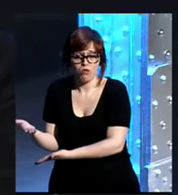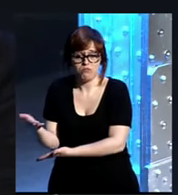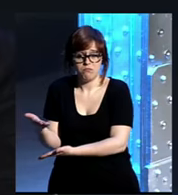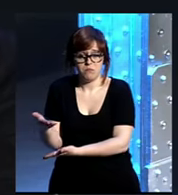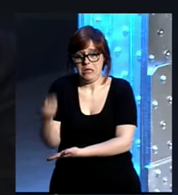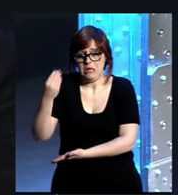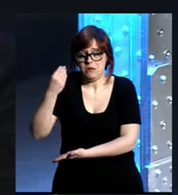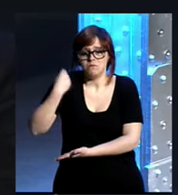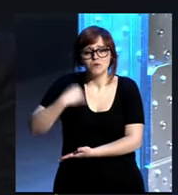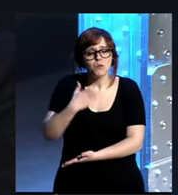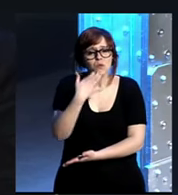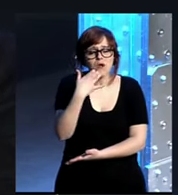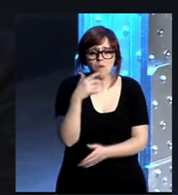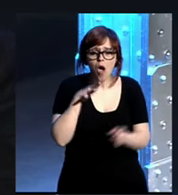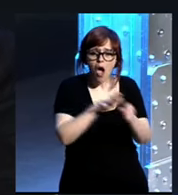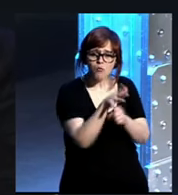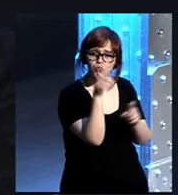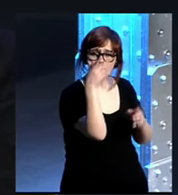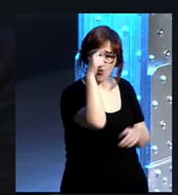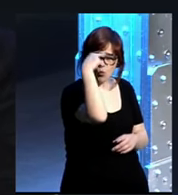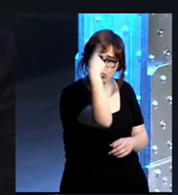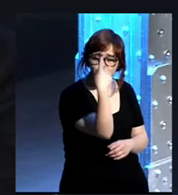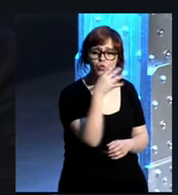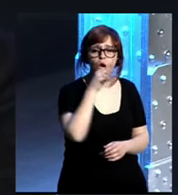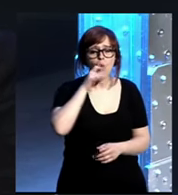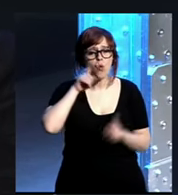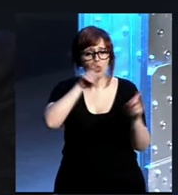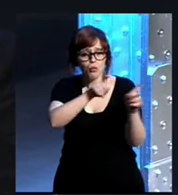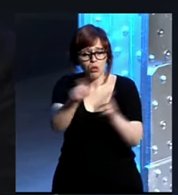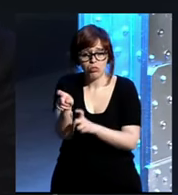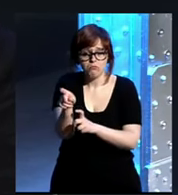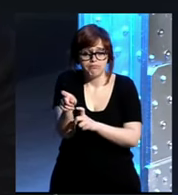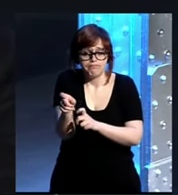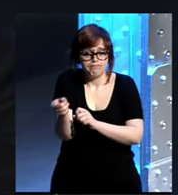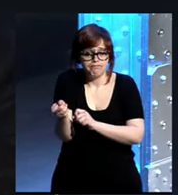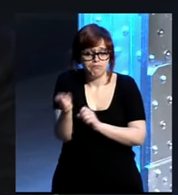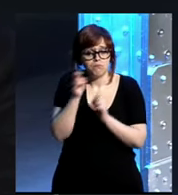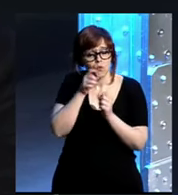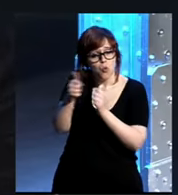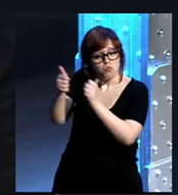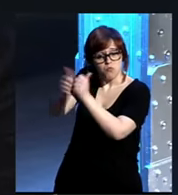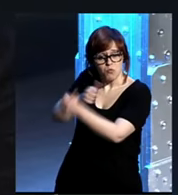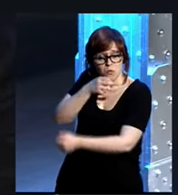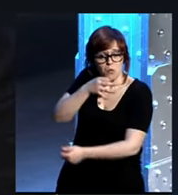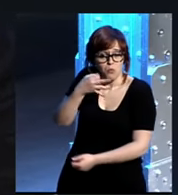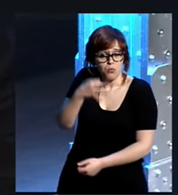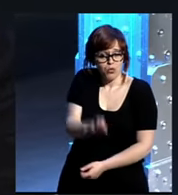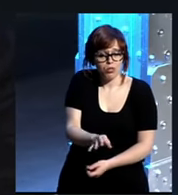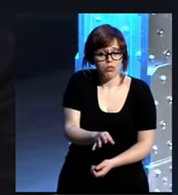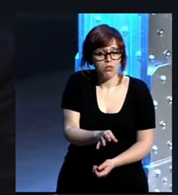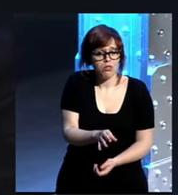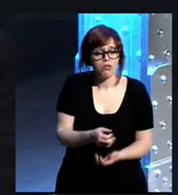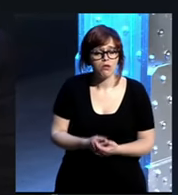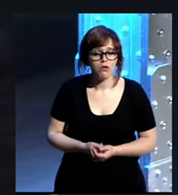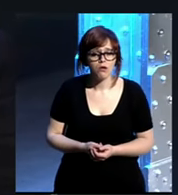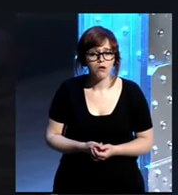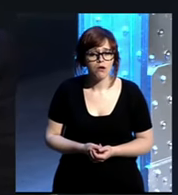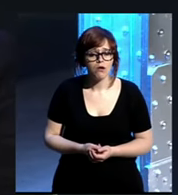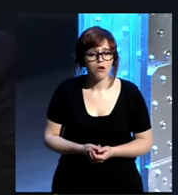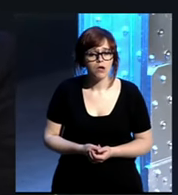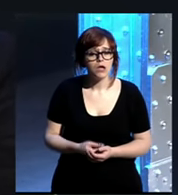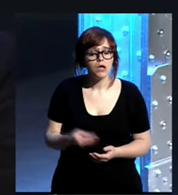encontrar también algunos, el mundo de la educación. El libro plantea determinados ejemplos, ¿no? Nosotros hemos hablado,